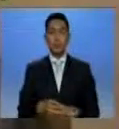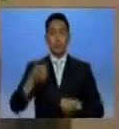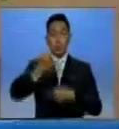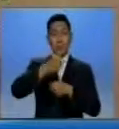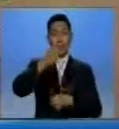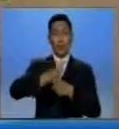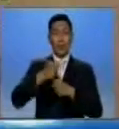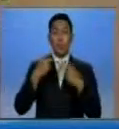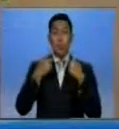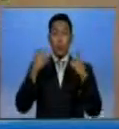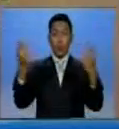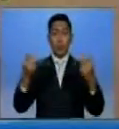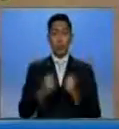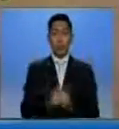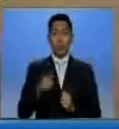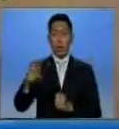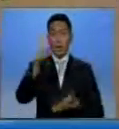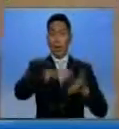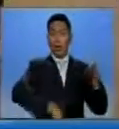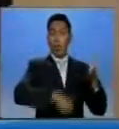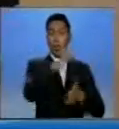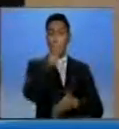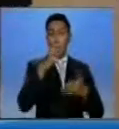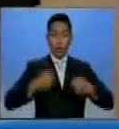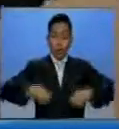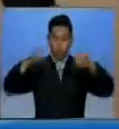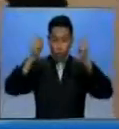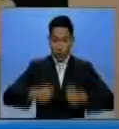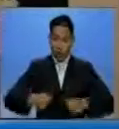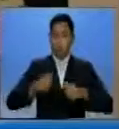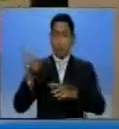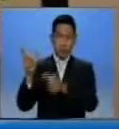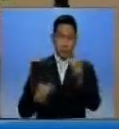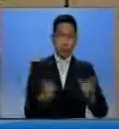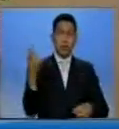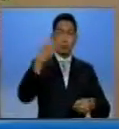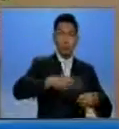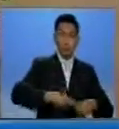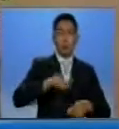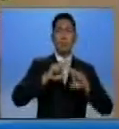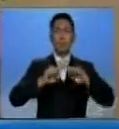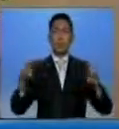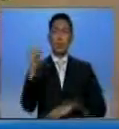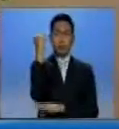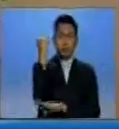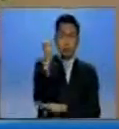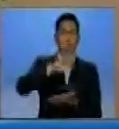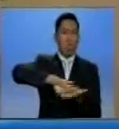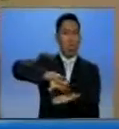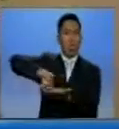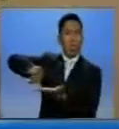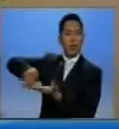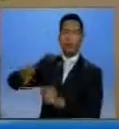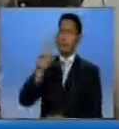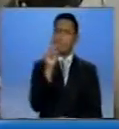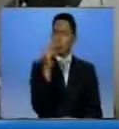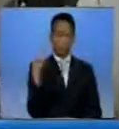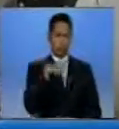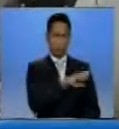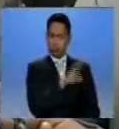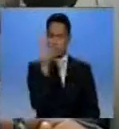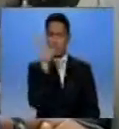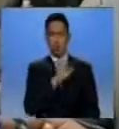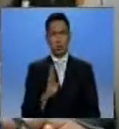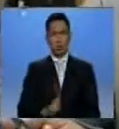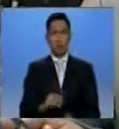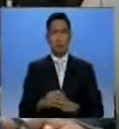público tener el contrato colectivo, pero de allí quitarle el derecho a la huelga, a la sindicalización, eso jamás nosotros hemos planteado.